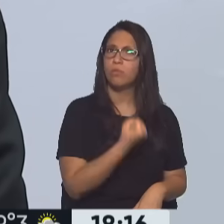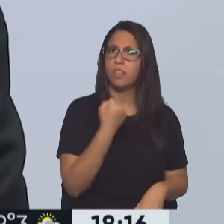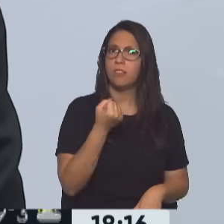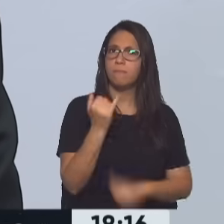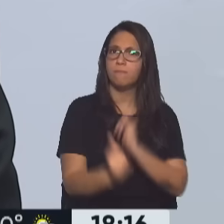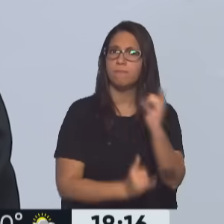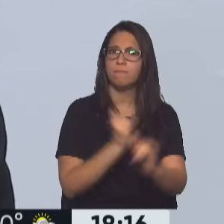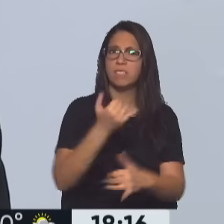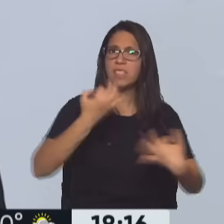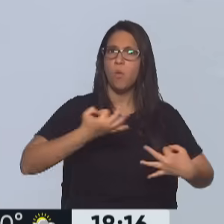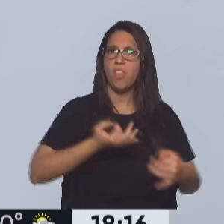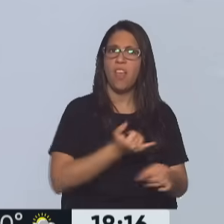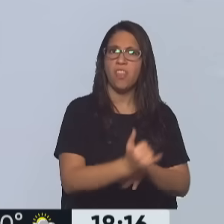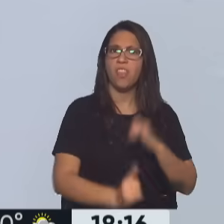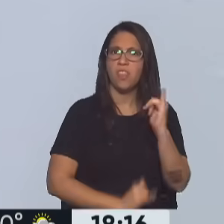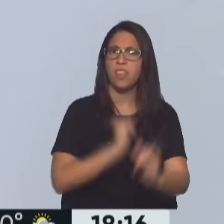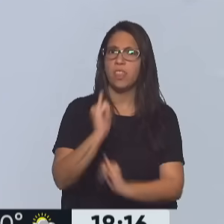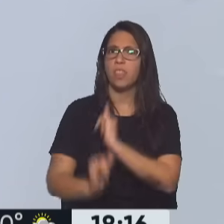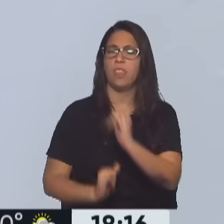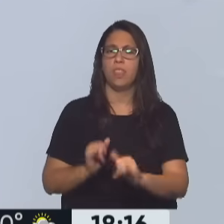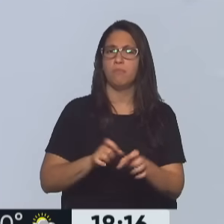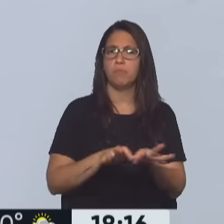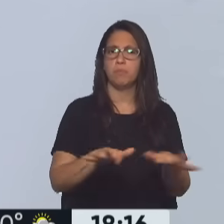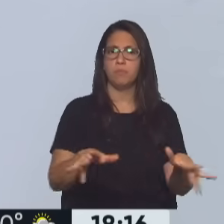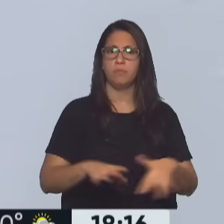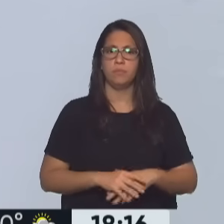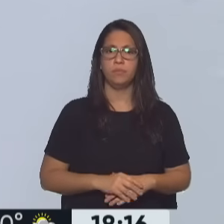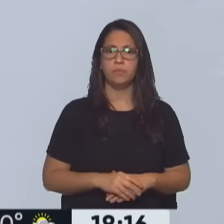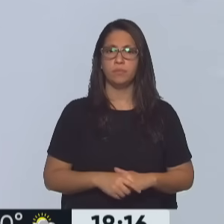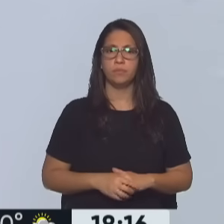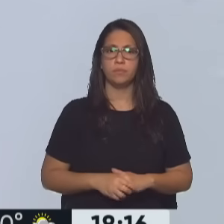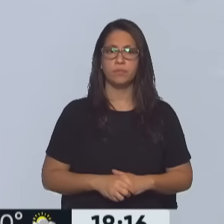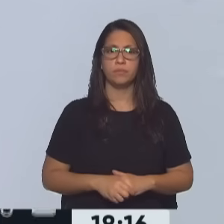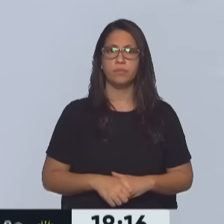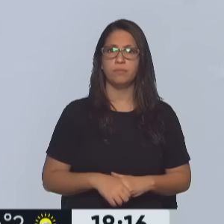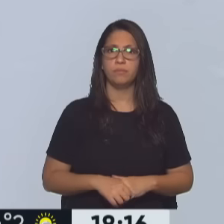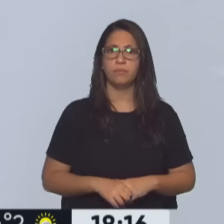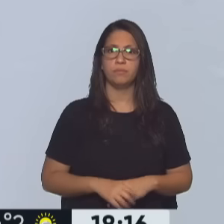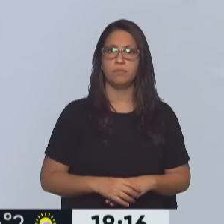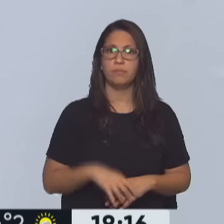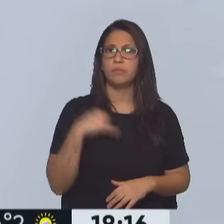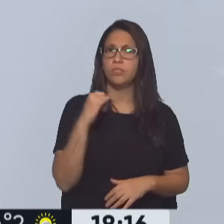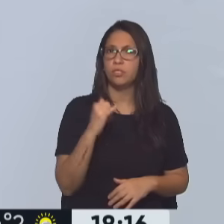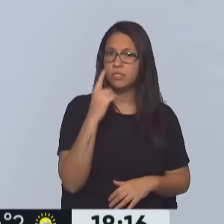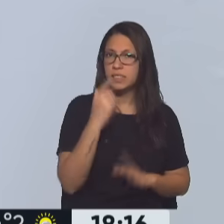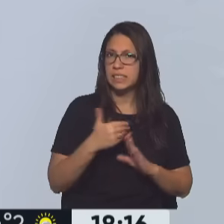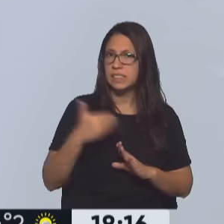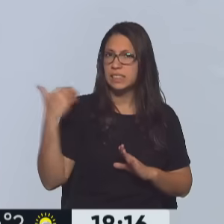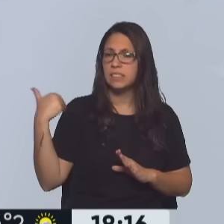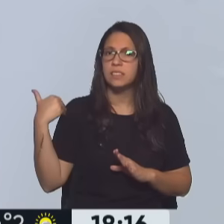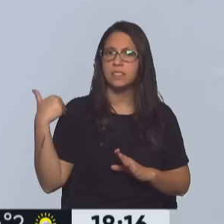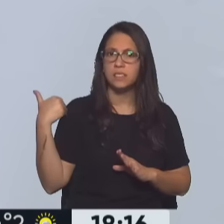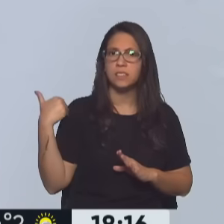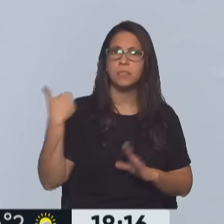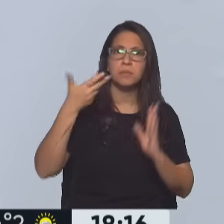estas certezas. Massa, ¿qué tal? Acá, Antonio. Te quería preguntar, en los últimos días después de la elección, vimos cómo